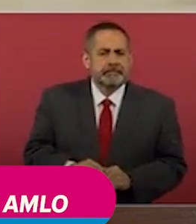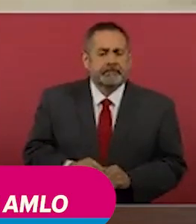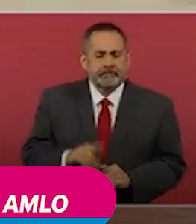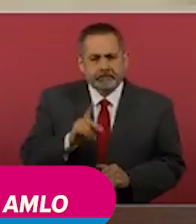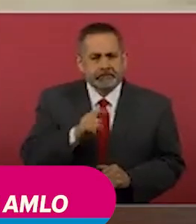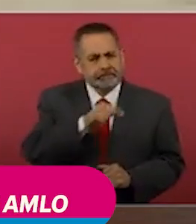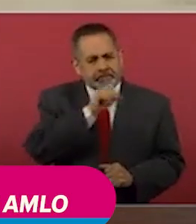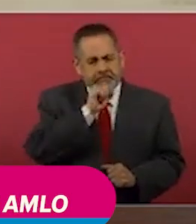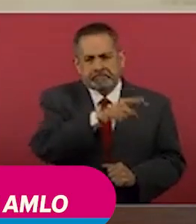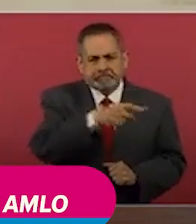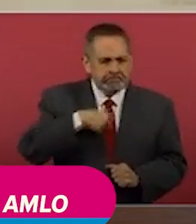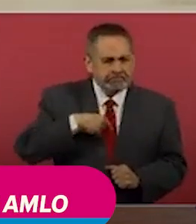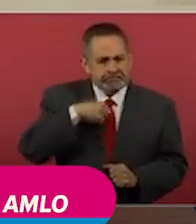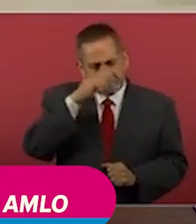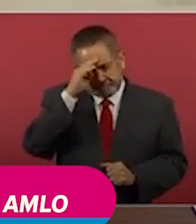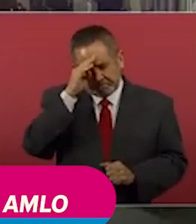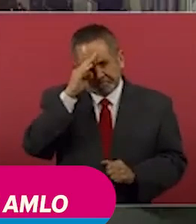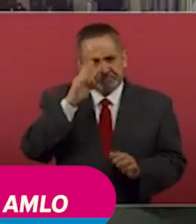tenemos también